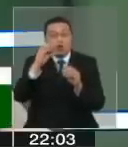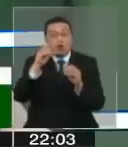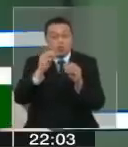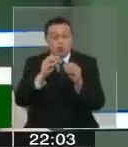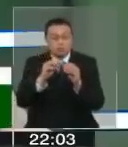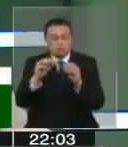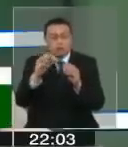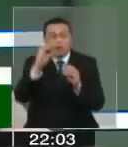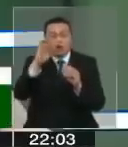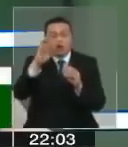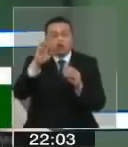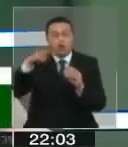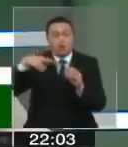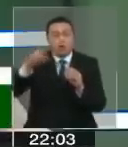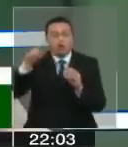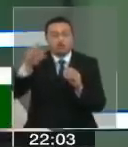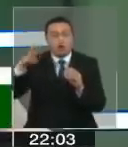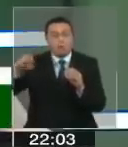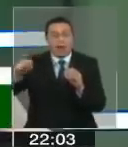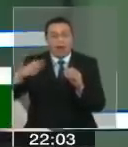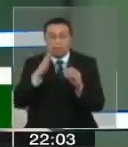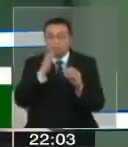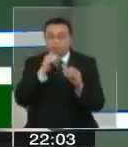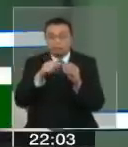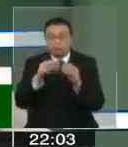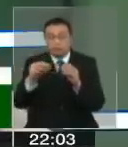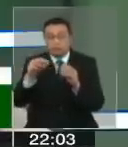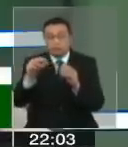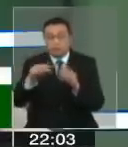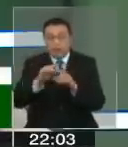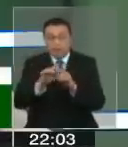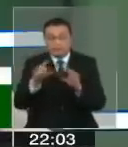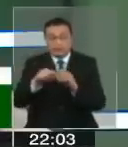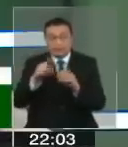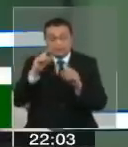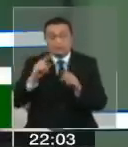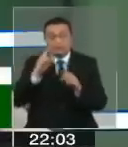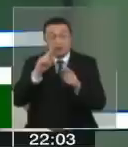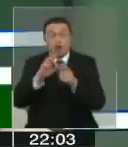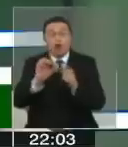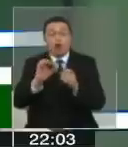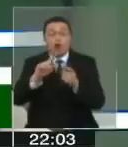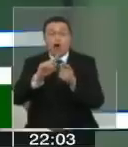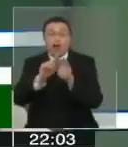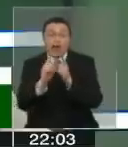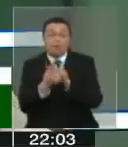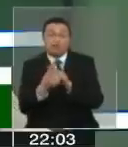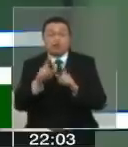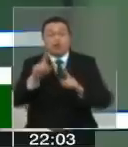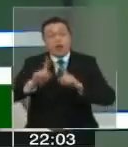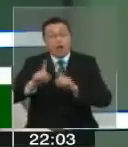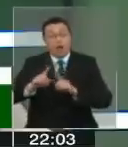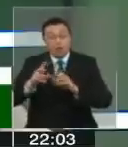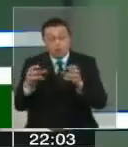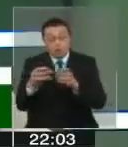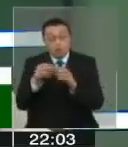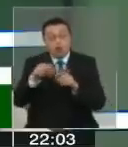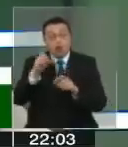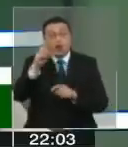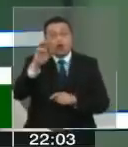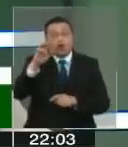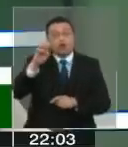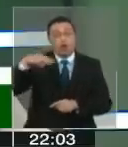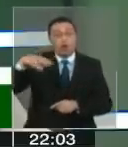de este segmento del cromosoma 15 en un locus especial o la mutación en algún fragmento de este